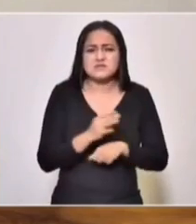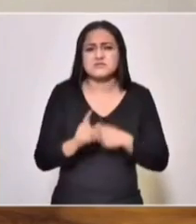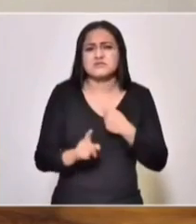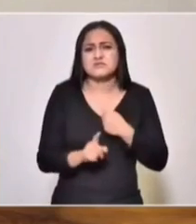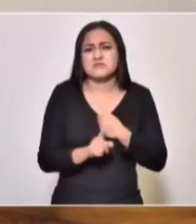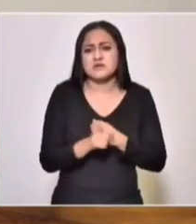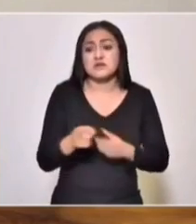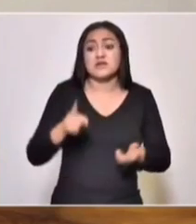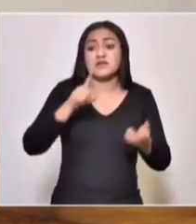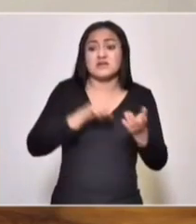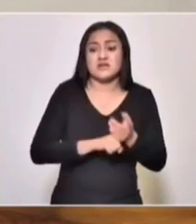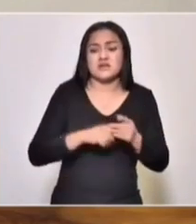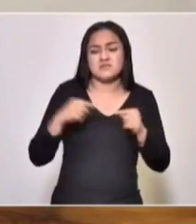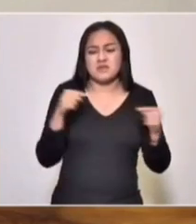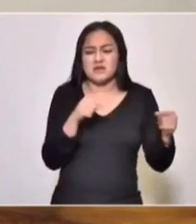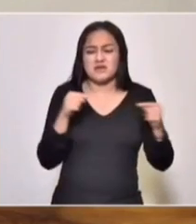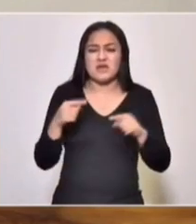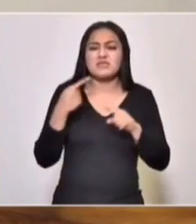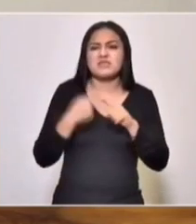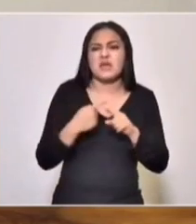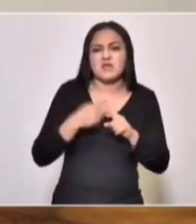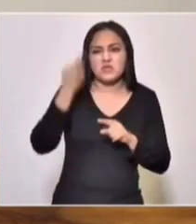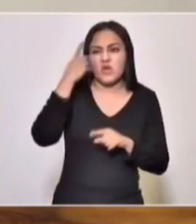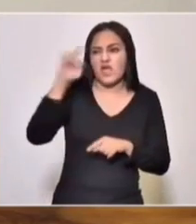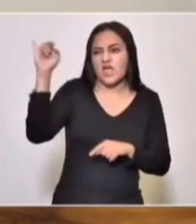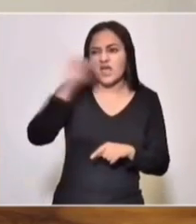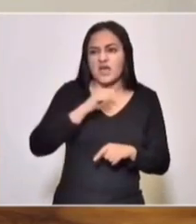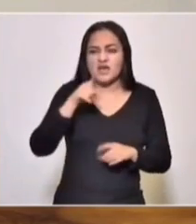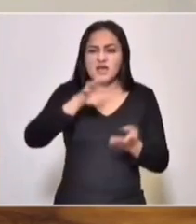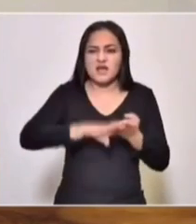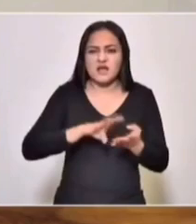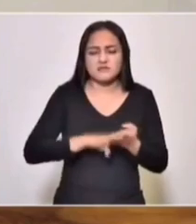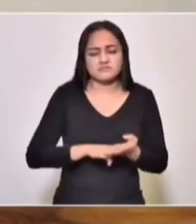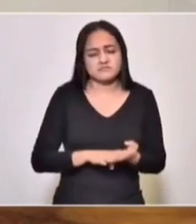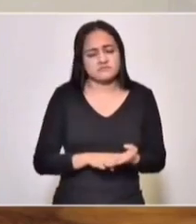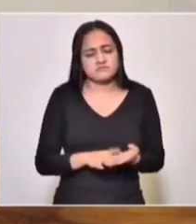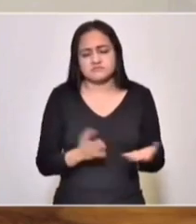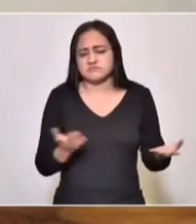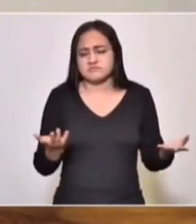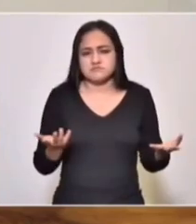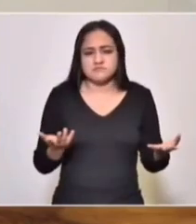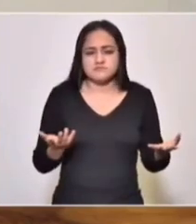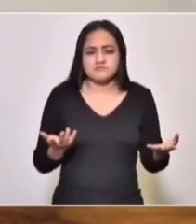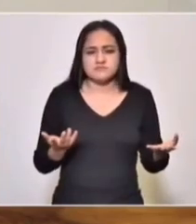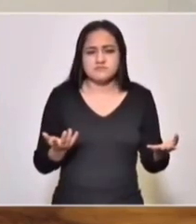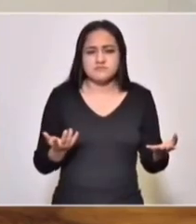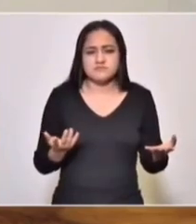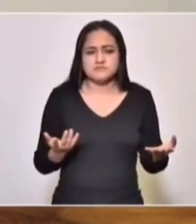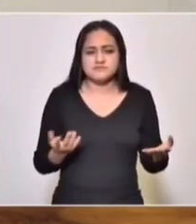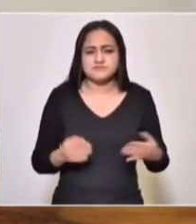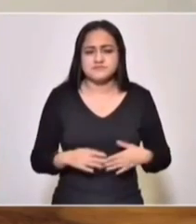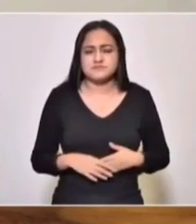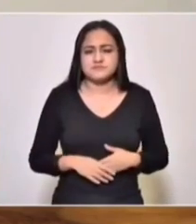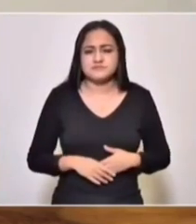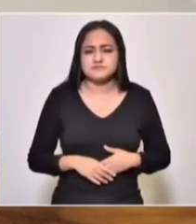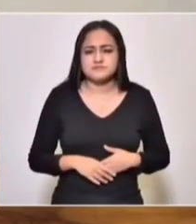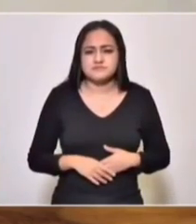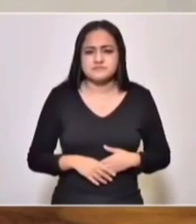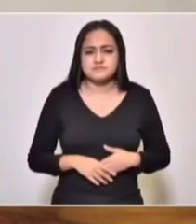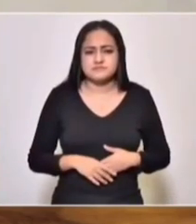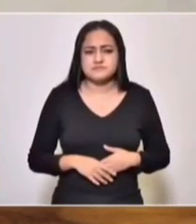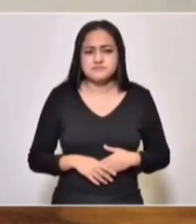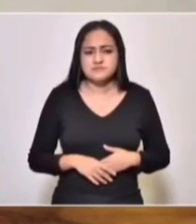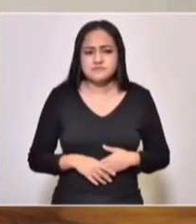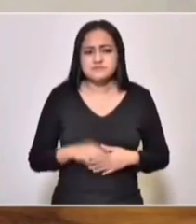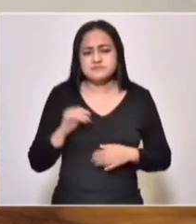el control del reclusorio y la desestabilización del mismo. Y